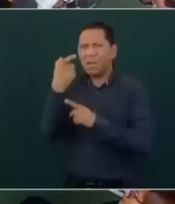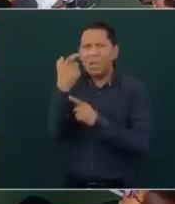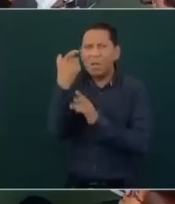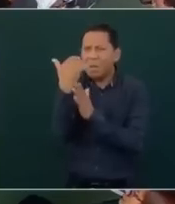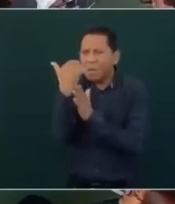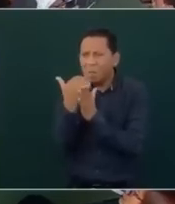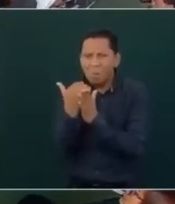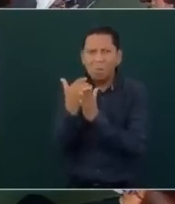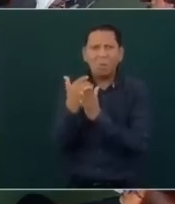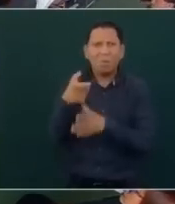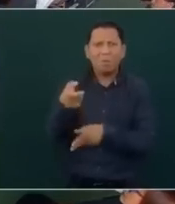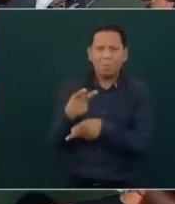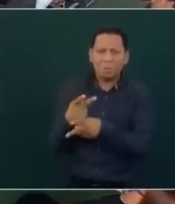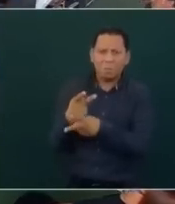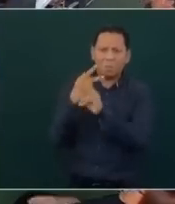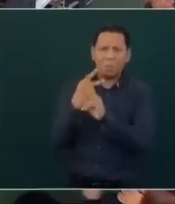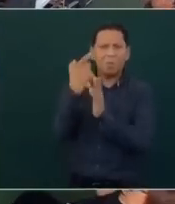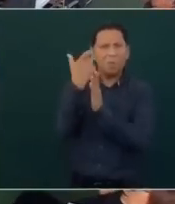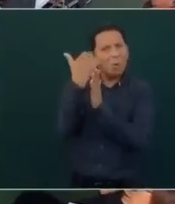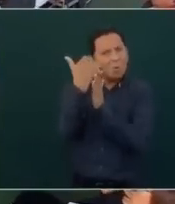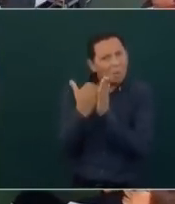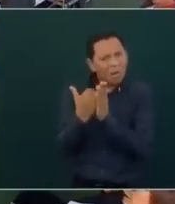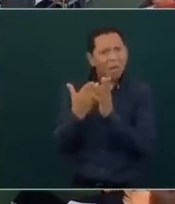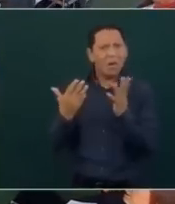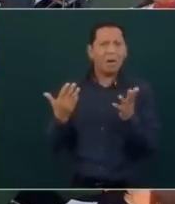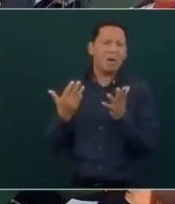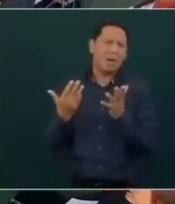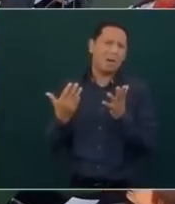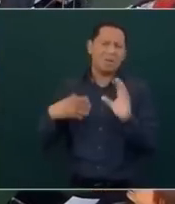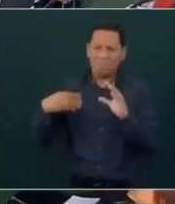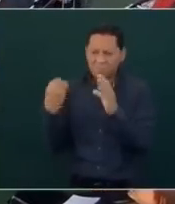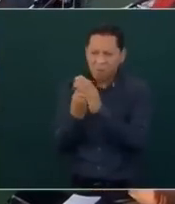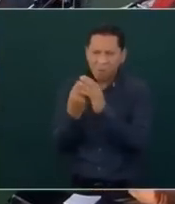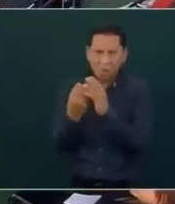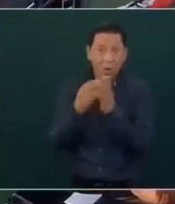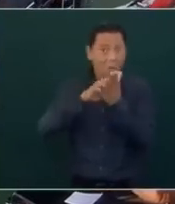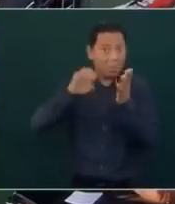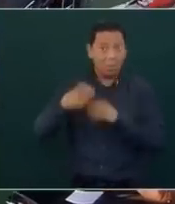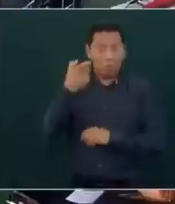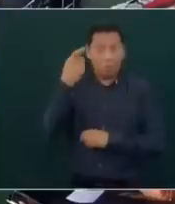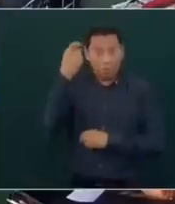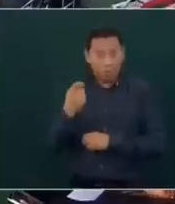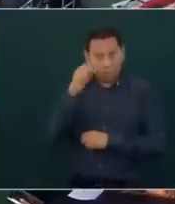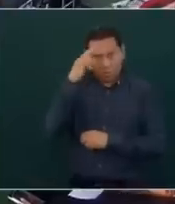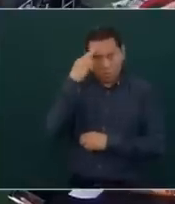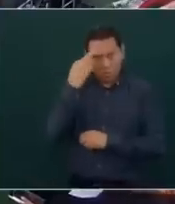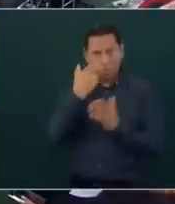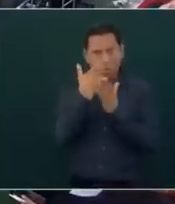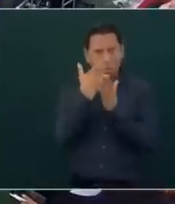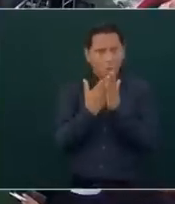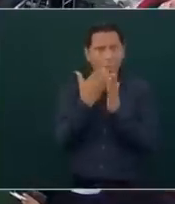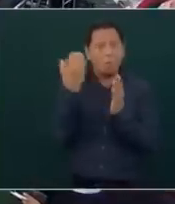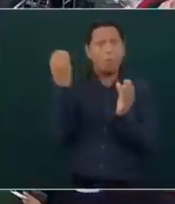quitar prestaciones a los trabajadores, para privatizar las pensiones.